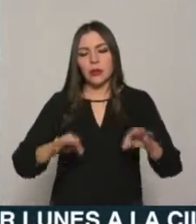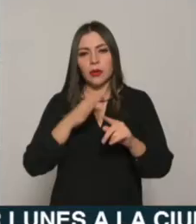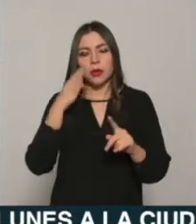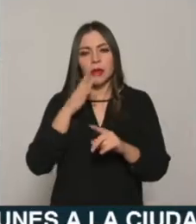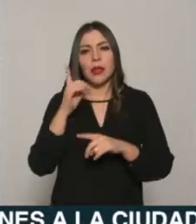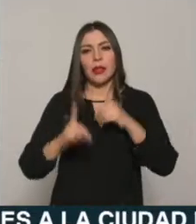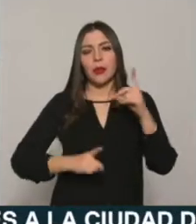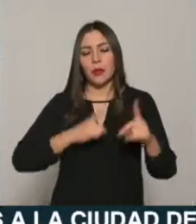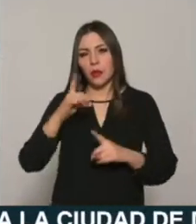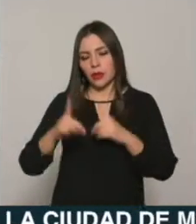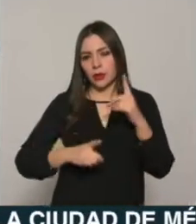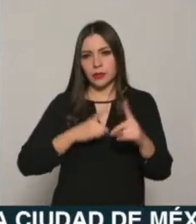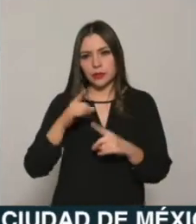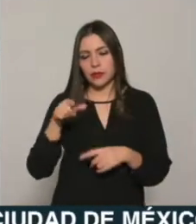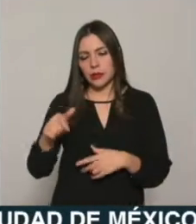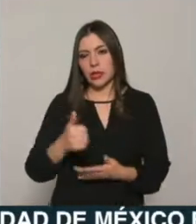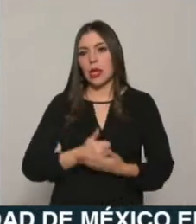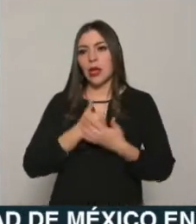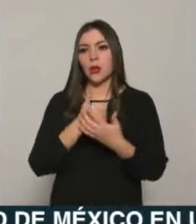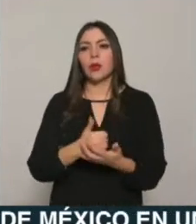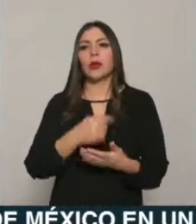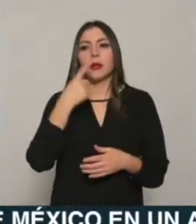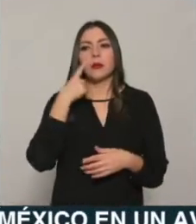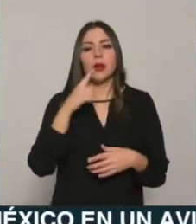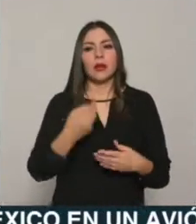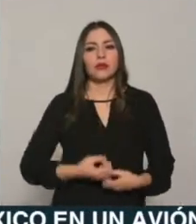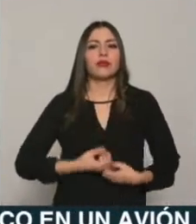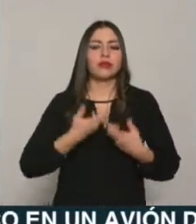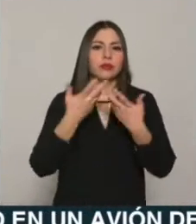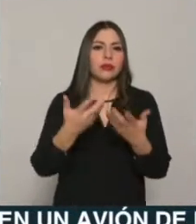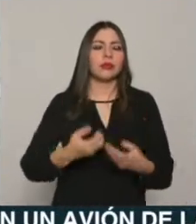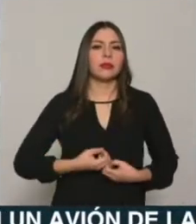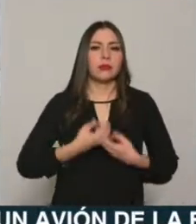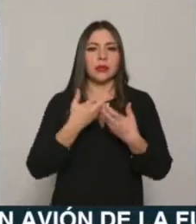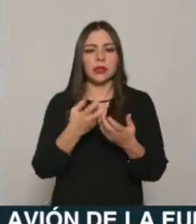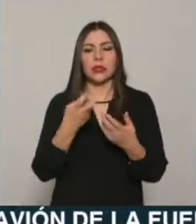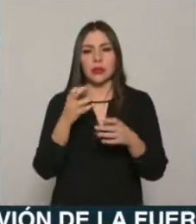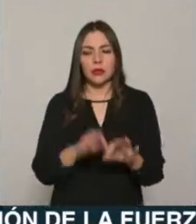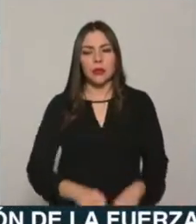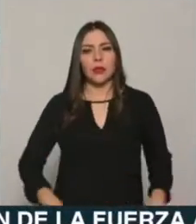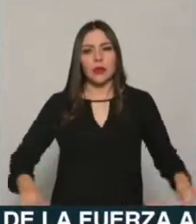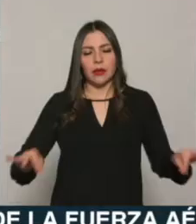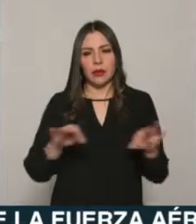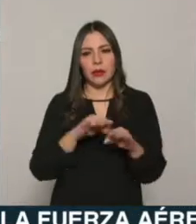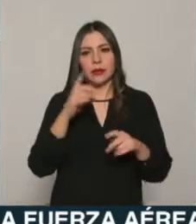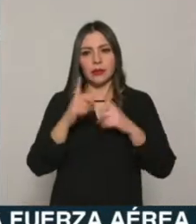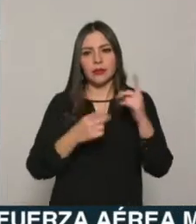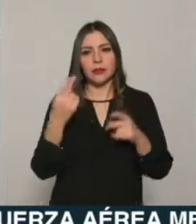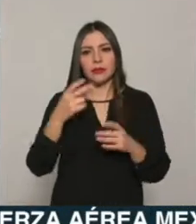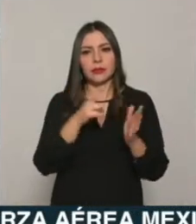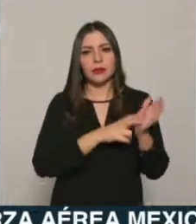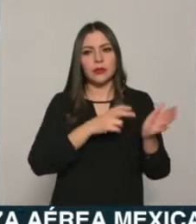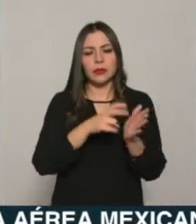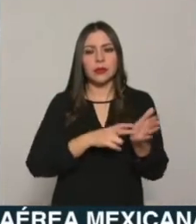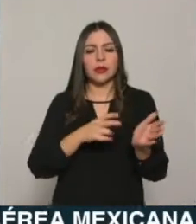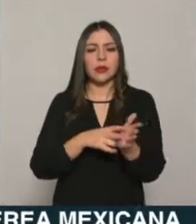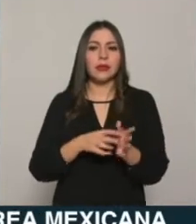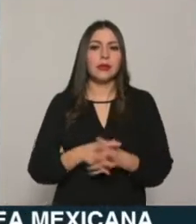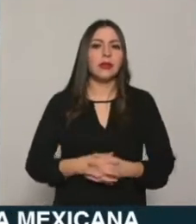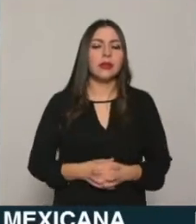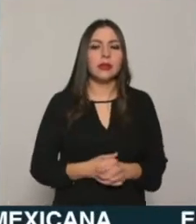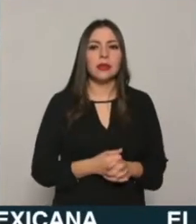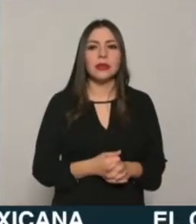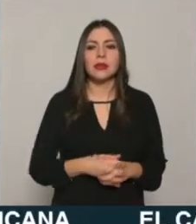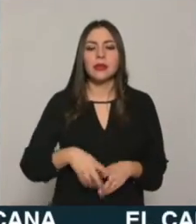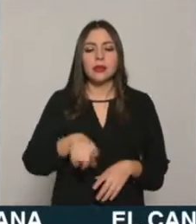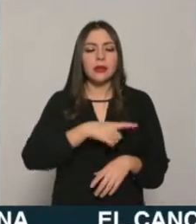El deporte es el que va a ayudar a sacar toda esa parte, ¿no? Es una parte importante que hay que inculcar aquí en nosotros mismos, ¿no?